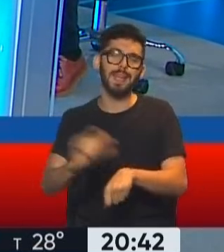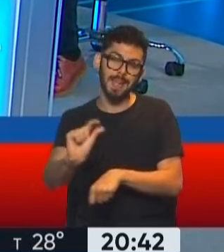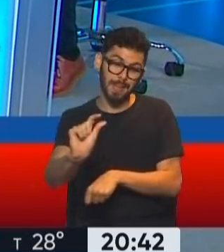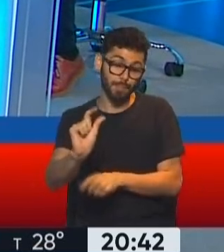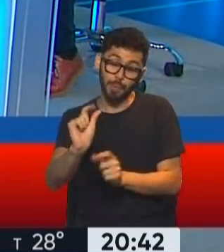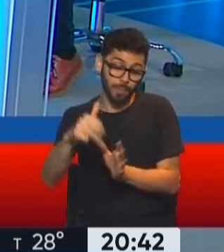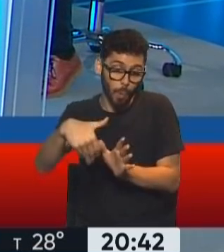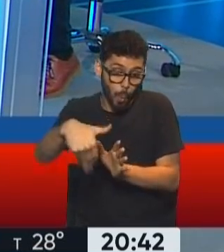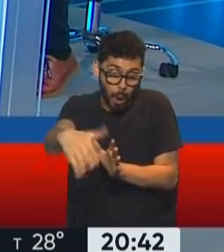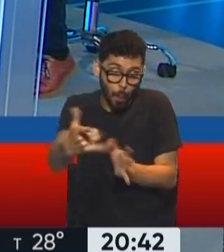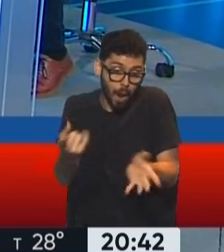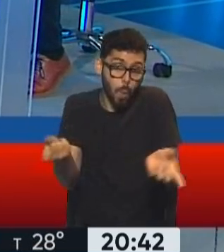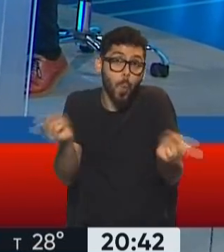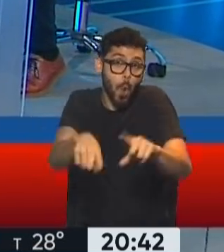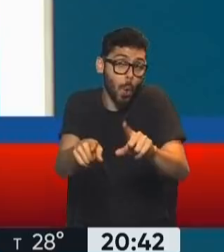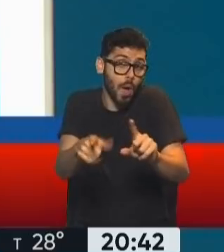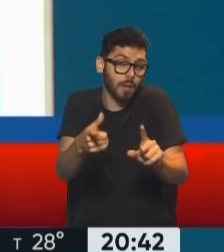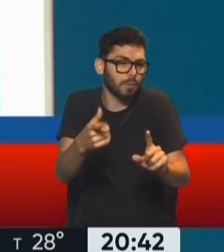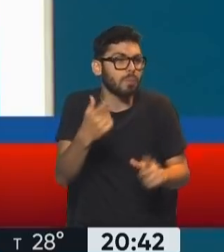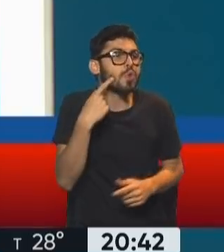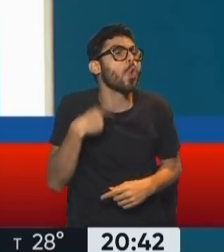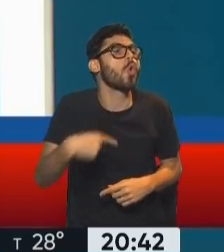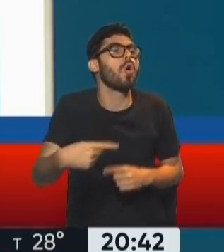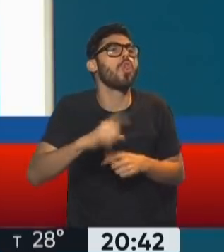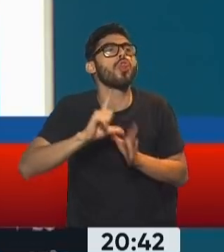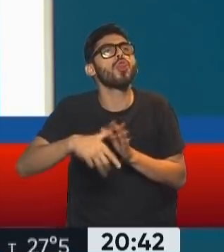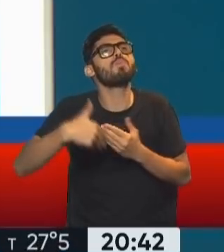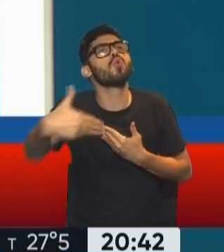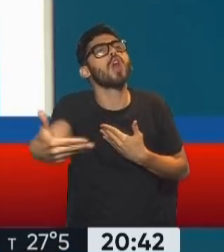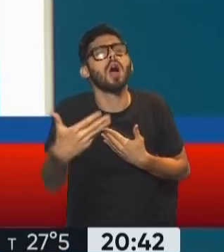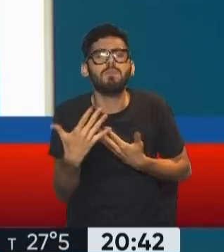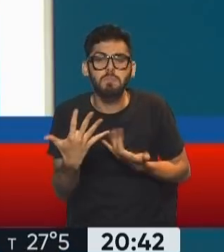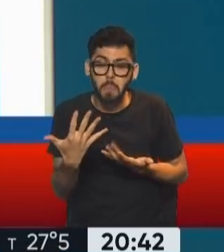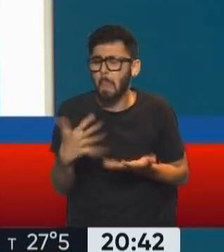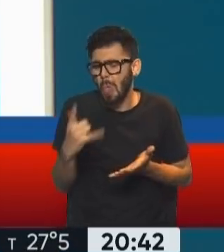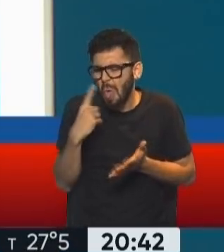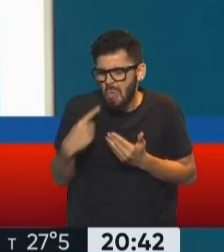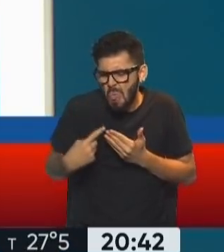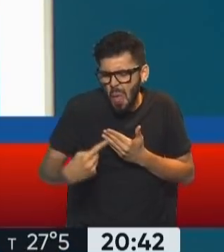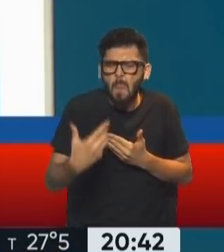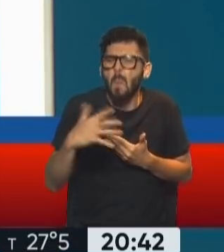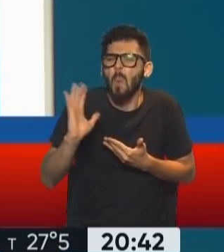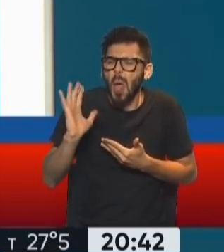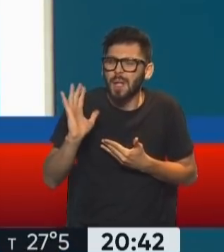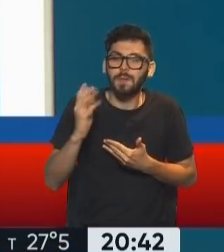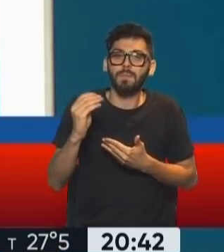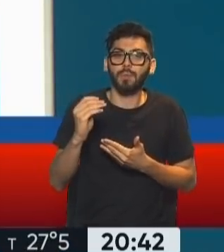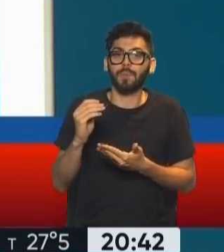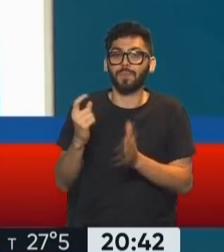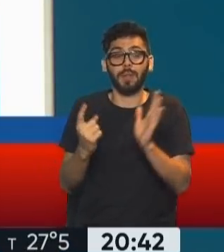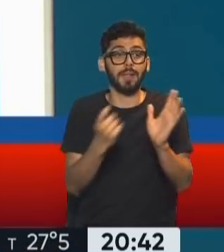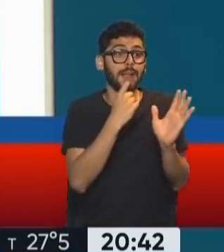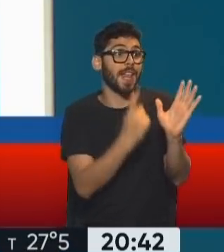reanude, en algún momento se va a reanudar la audiencia que quedó trunca hoy, podría ser en los próximos días, porque a partir de la publicación del